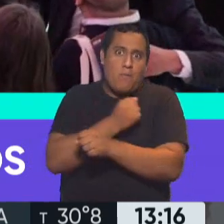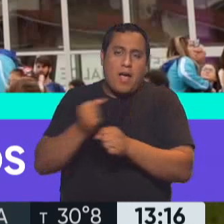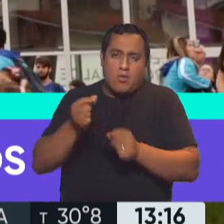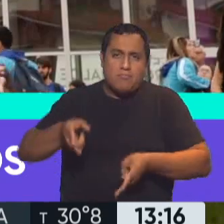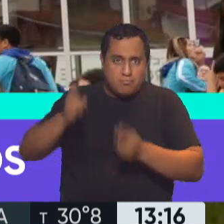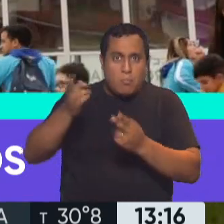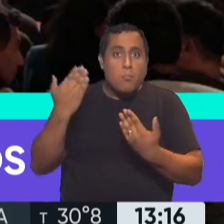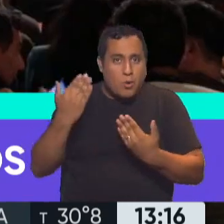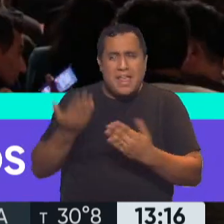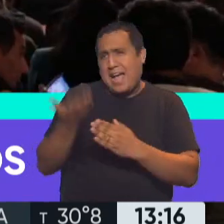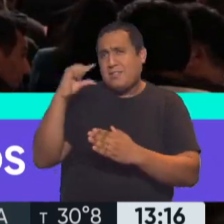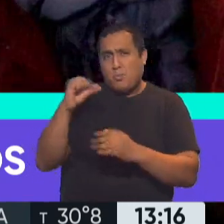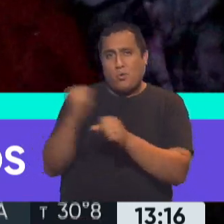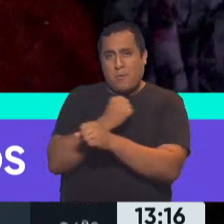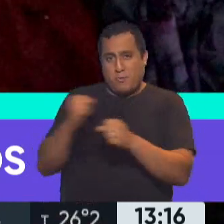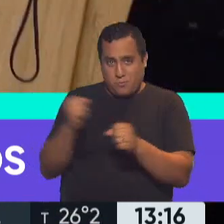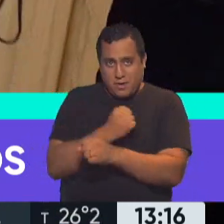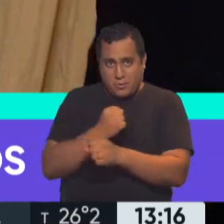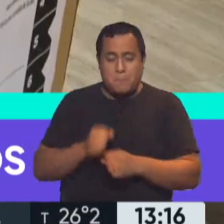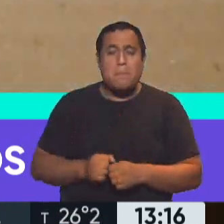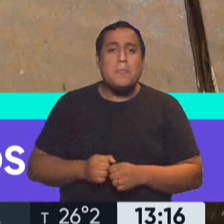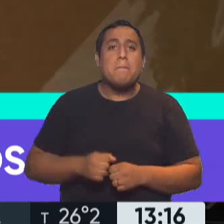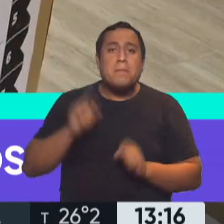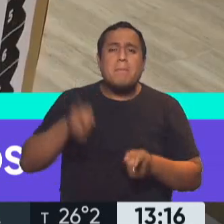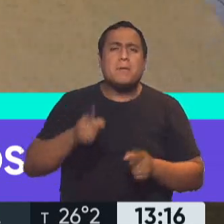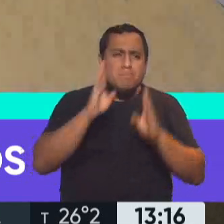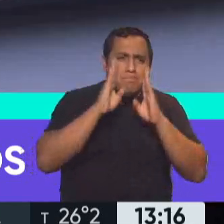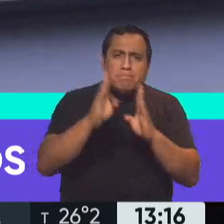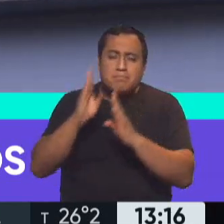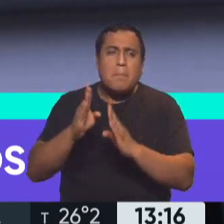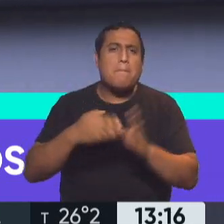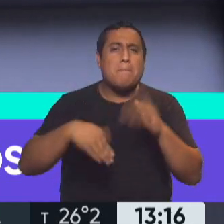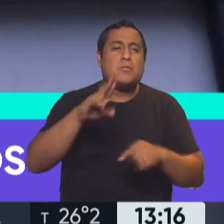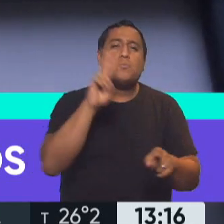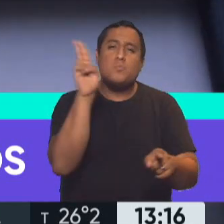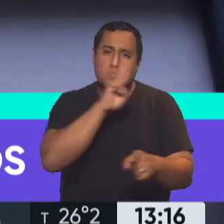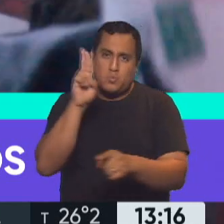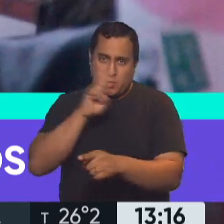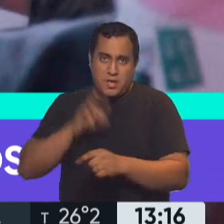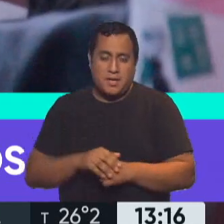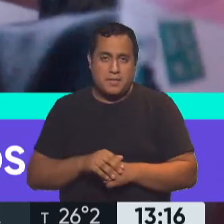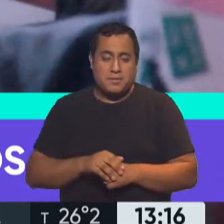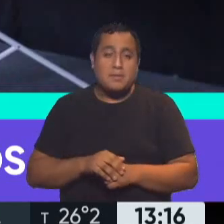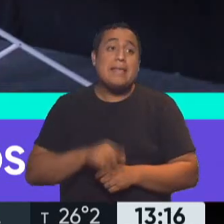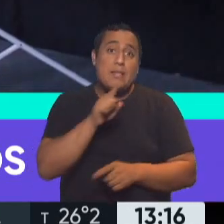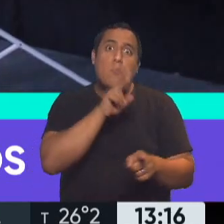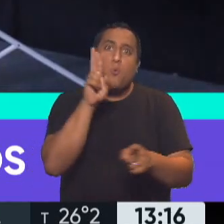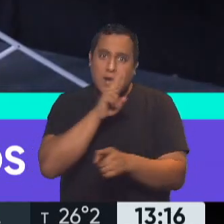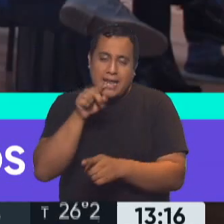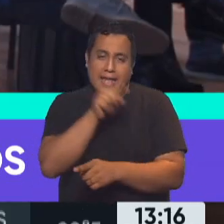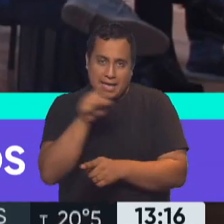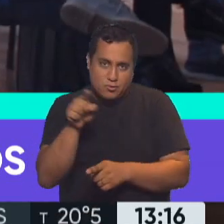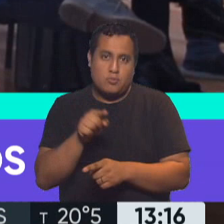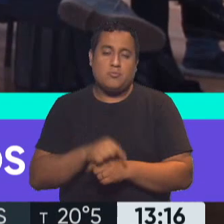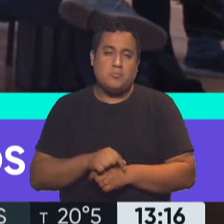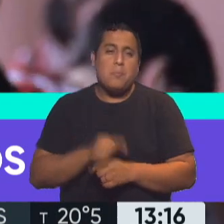recientemente sancionada, sino también en poner el foco en las mujeres, una vez más, ¿no? El foco en la producción de las mujeres y en los temas que